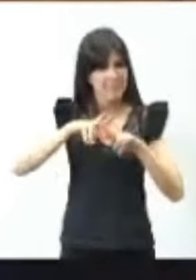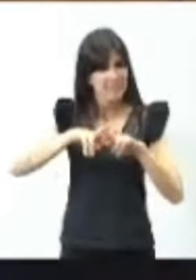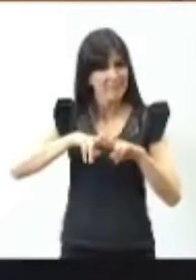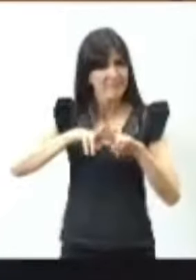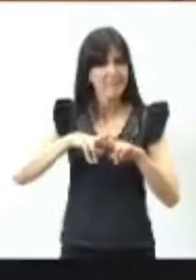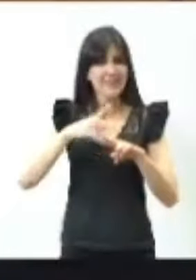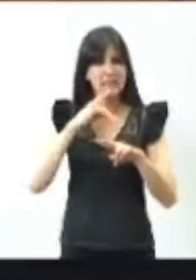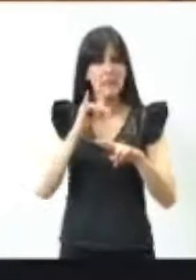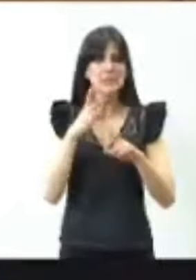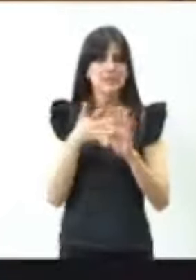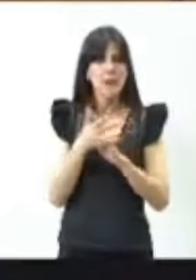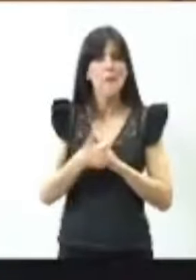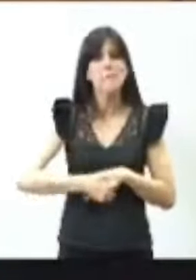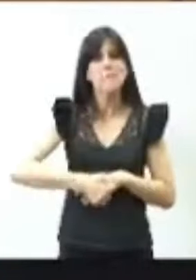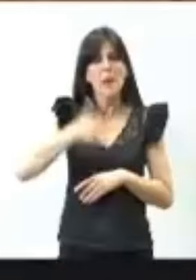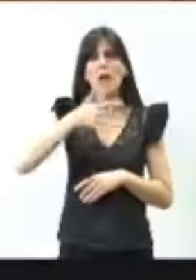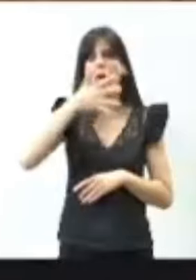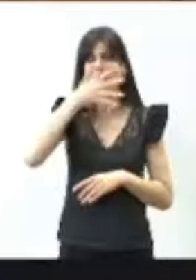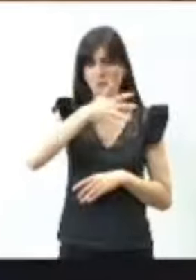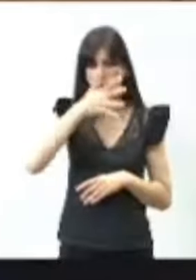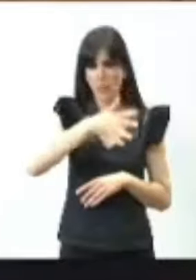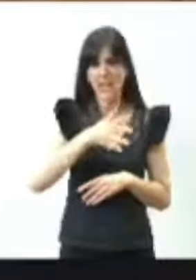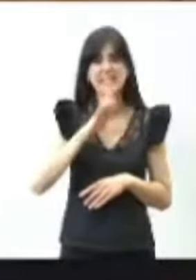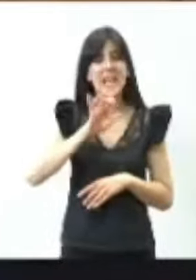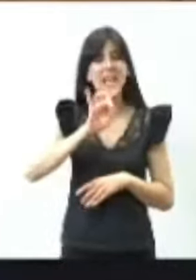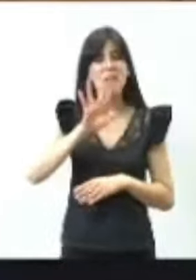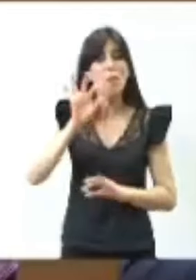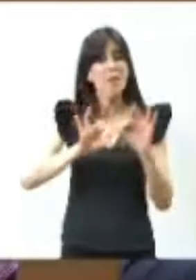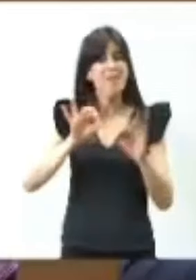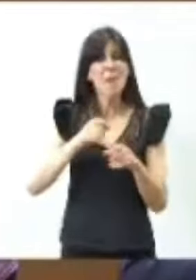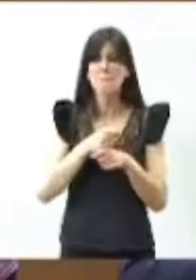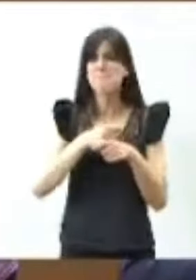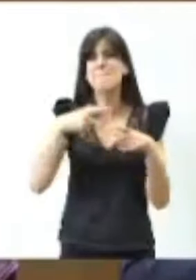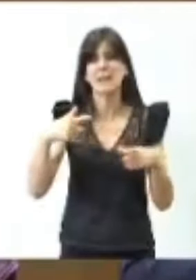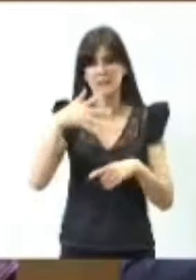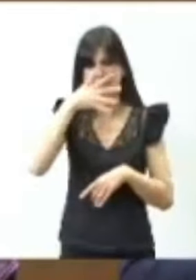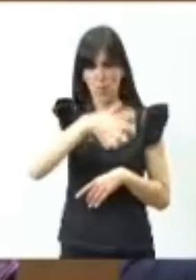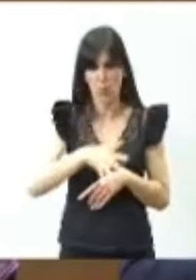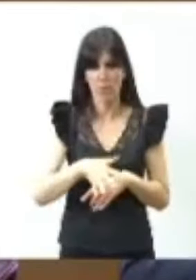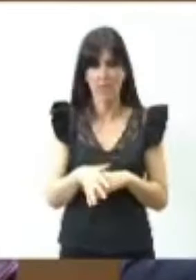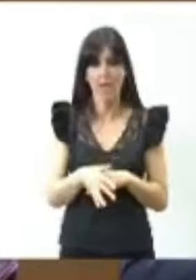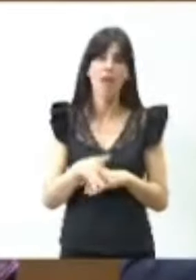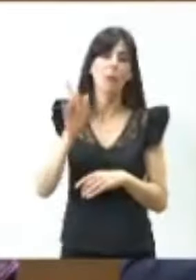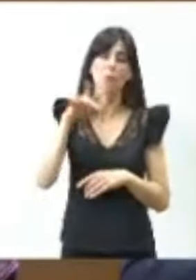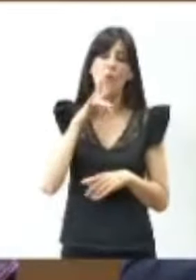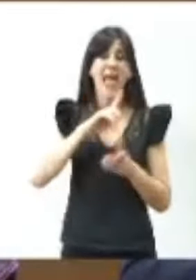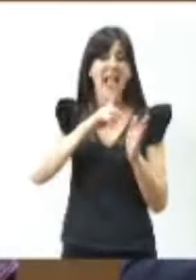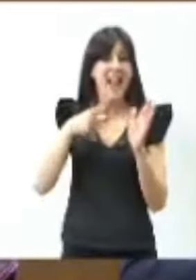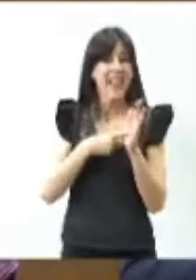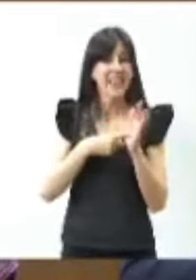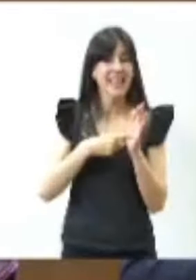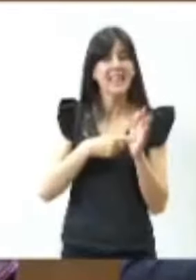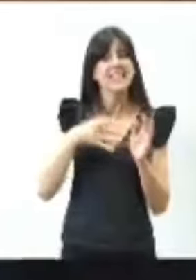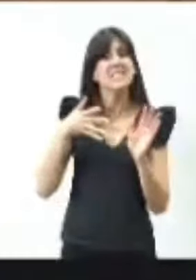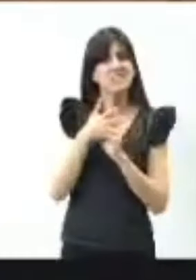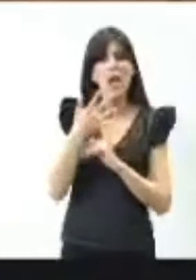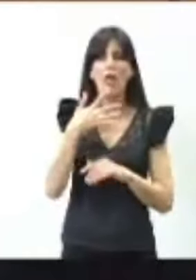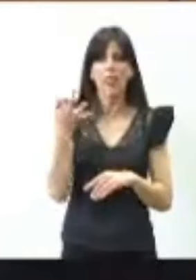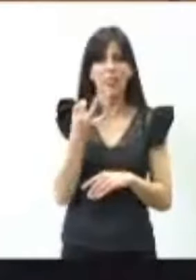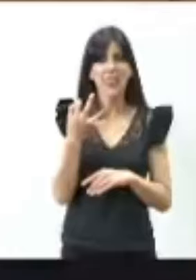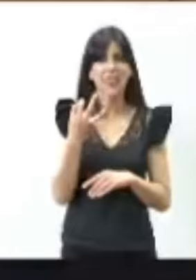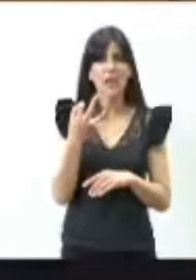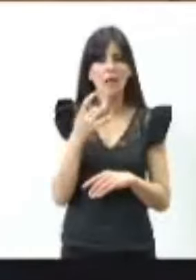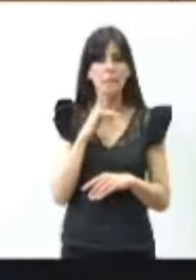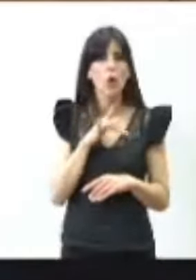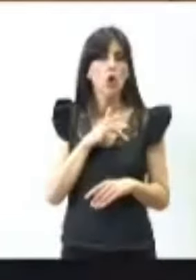primero, el aumento de las denuncias, un 15%. Entre otras cosas porque la ley, la LOGILS, establece que el consentimiento está en el centro